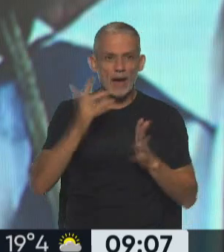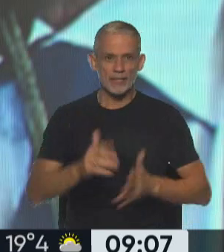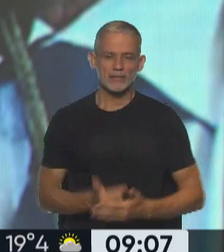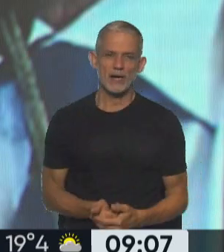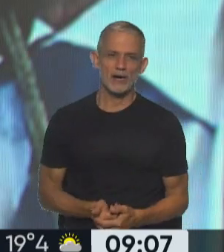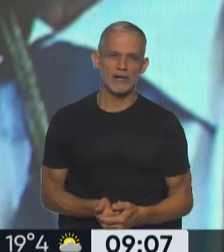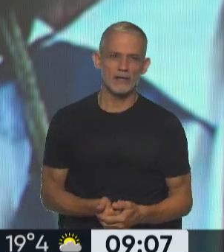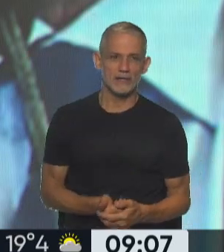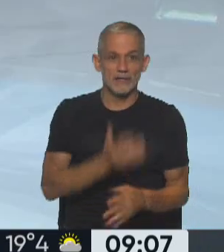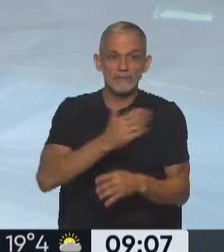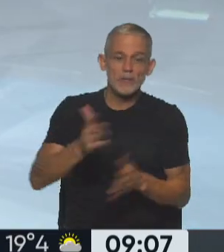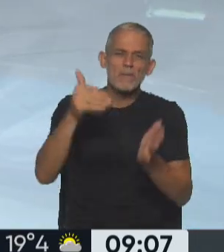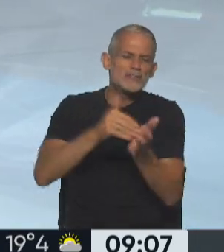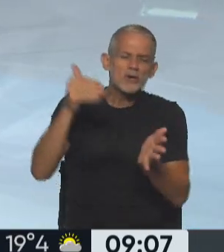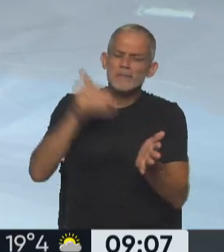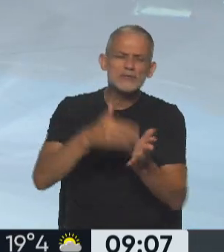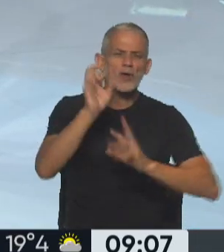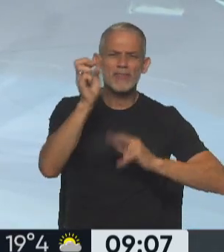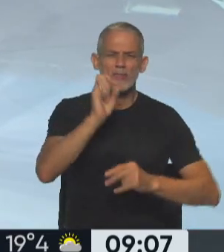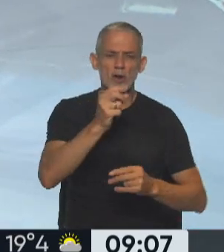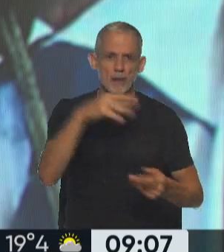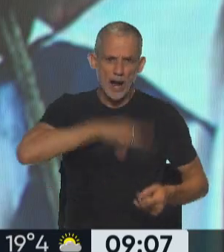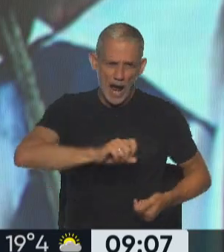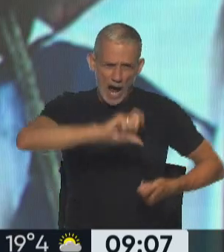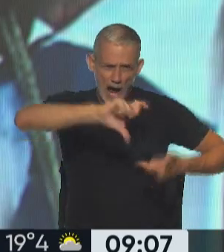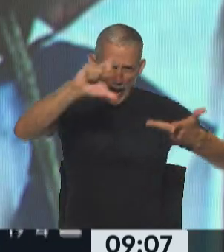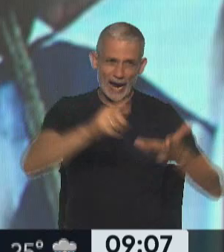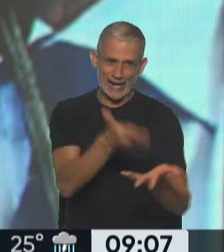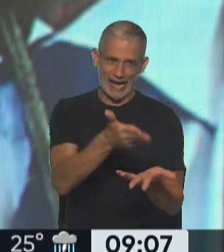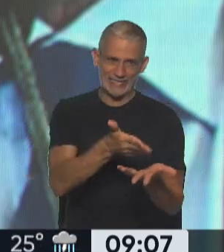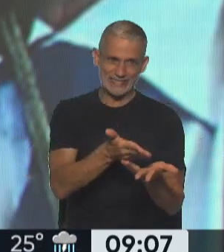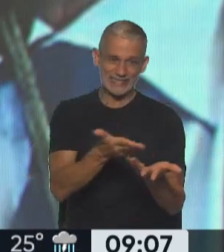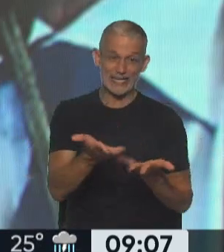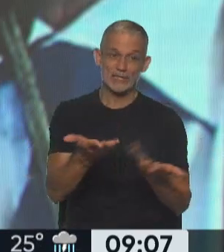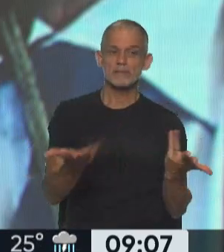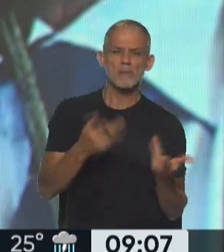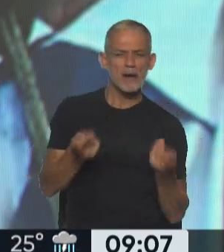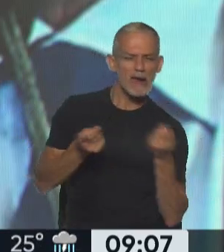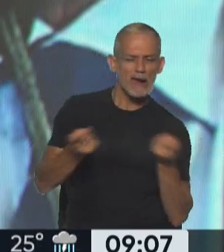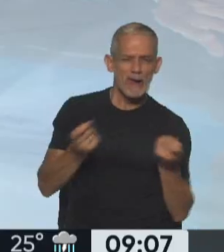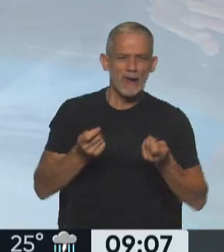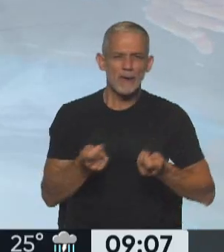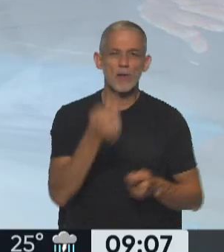lo cierto es que millones y millones de dólares tuvieron que ver en esta